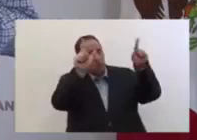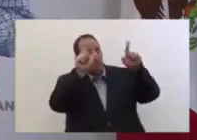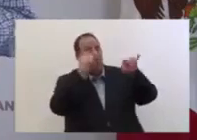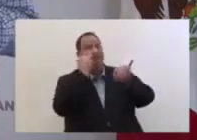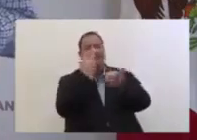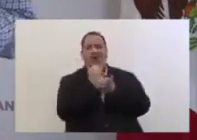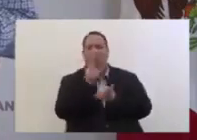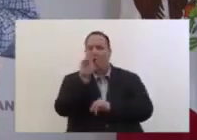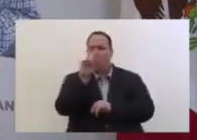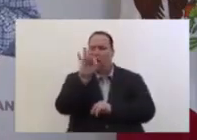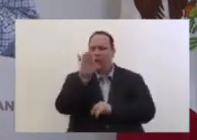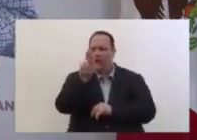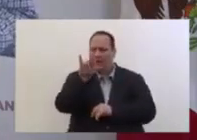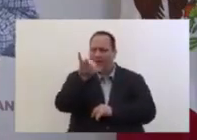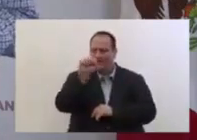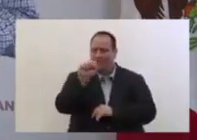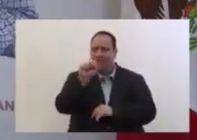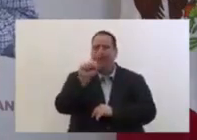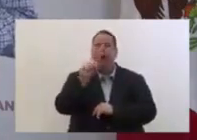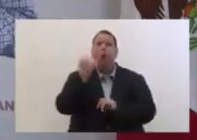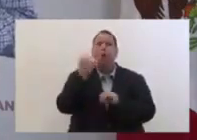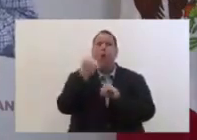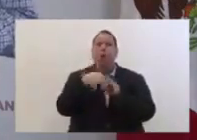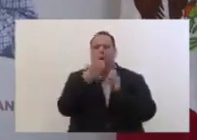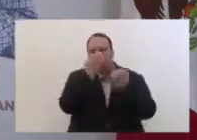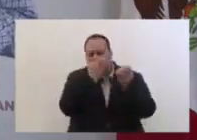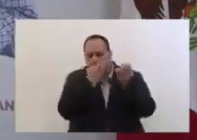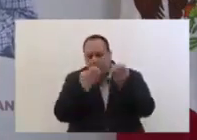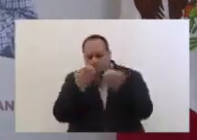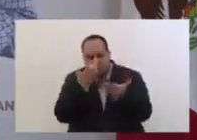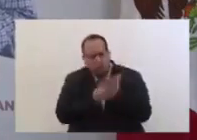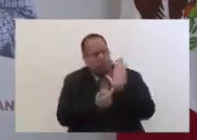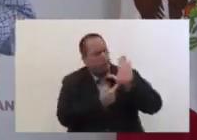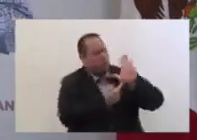internet de COFEPRIS, donde presentan el último estudio y